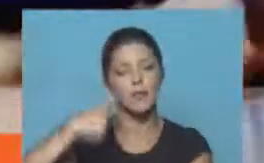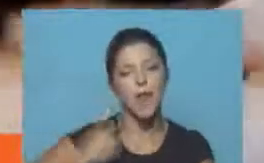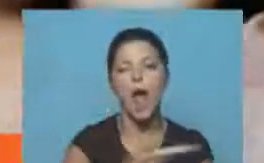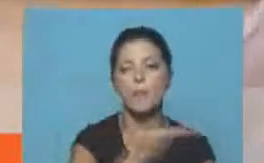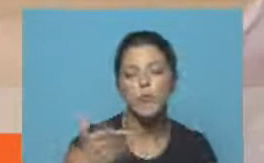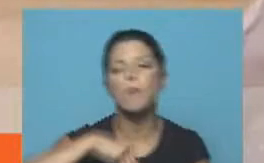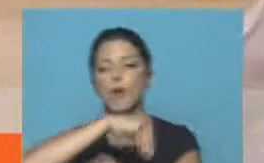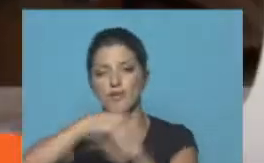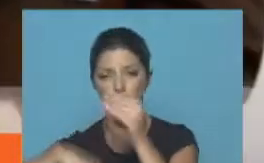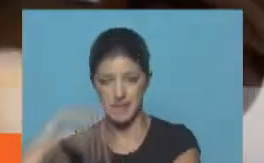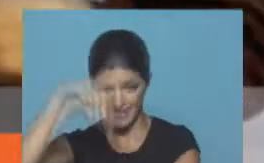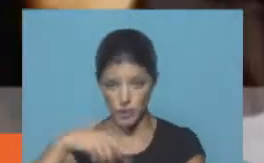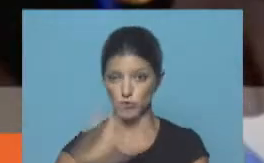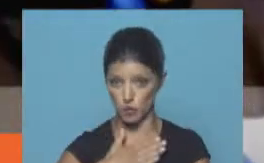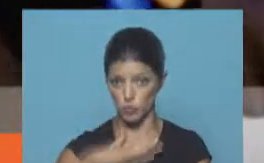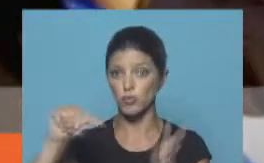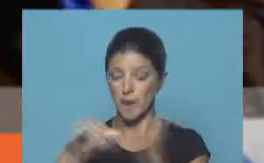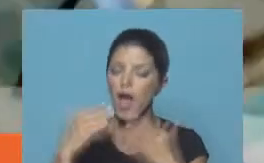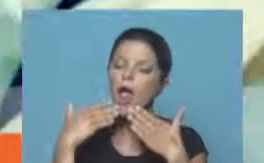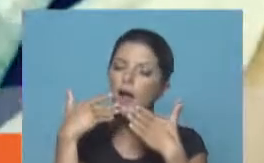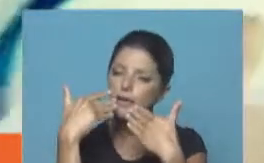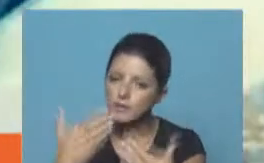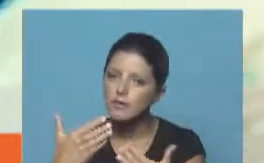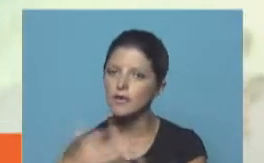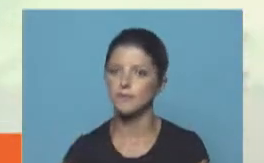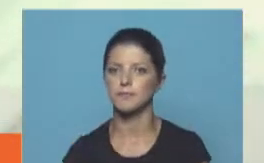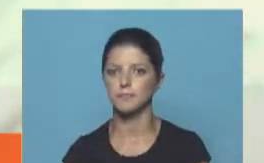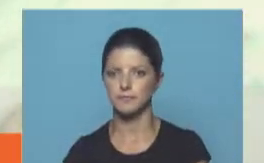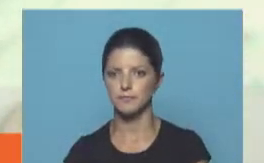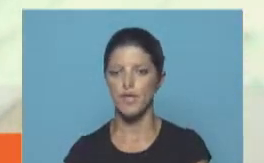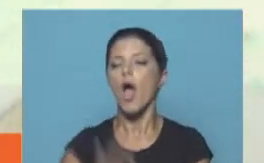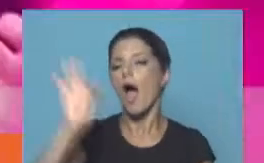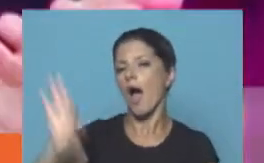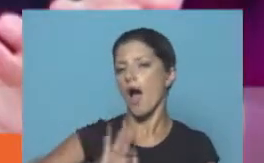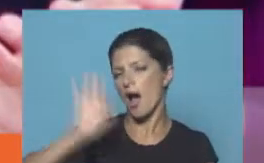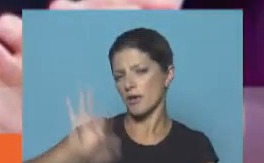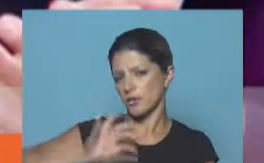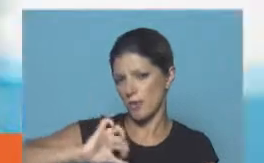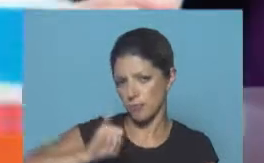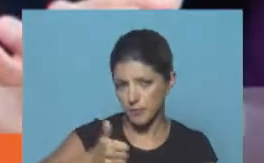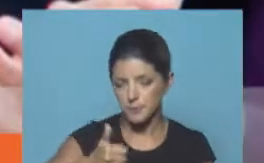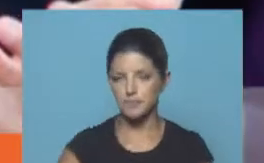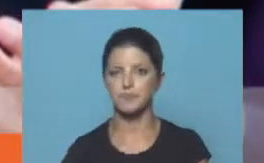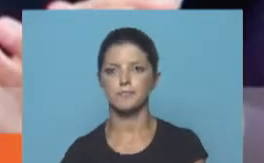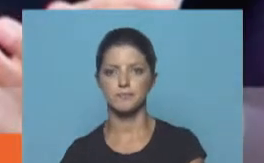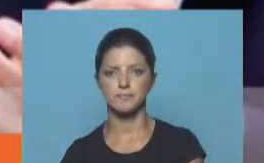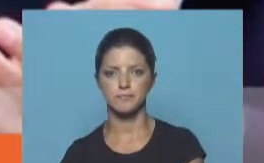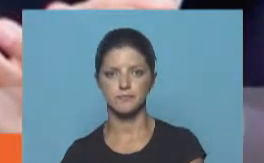y a las familias nicaragüenses por estos tiempos de victoria. Por la gracia de